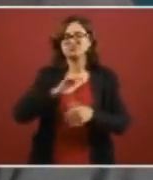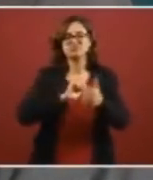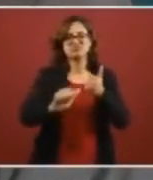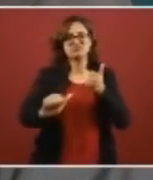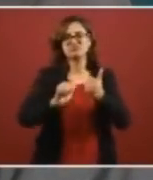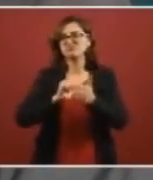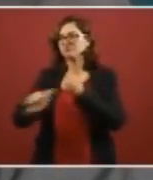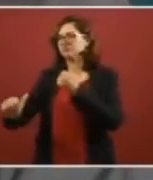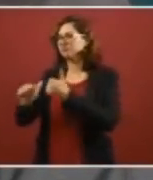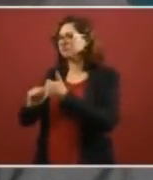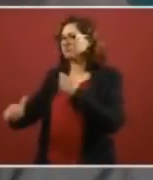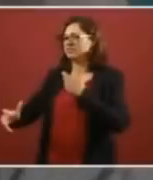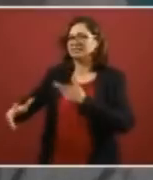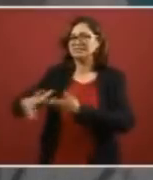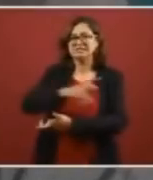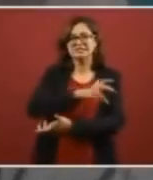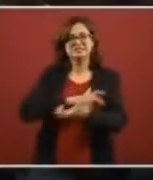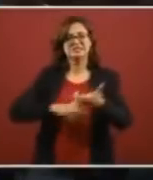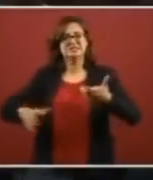y